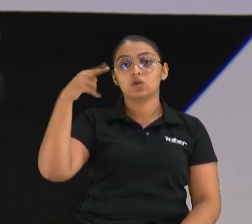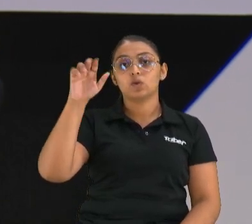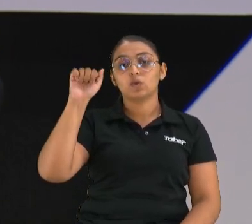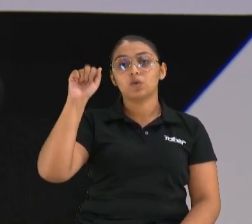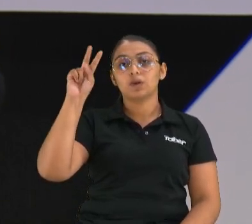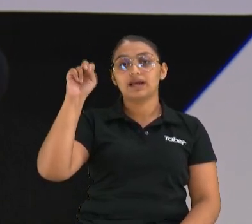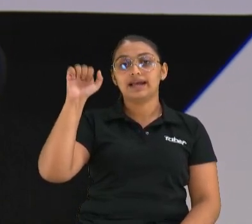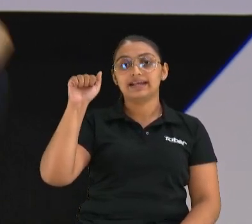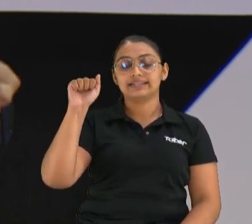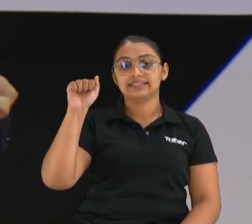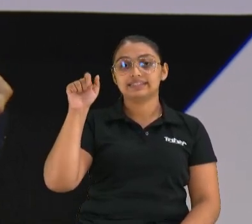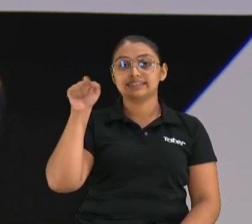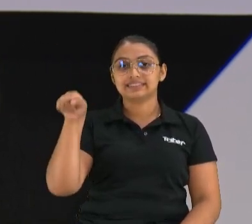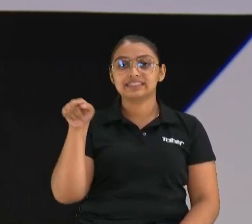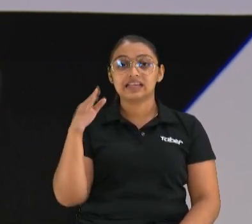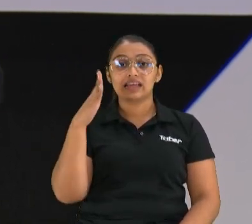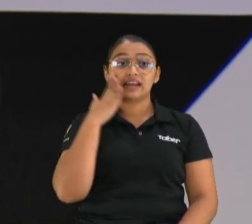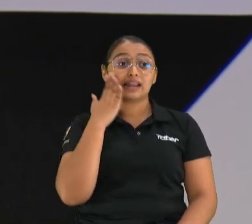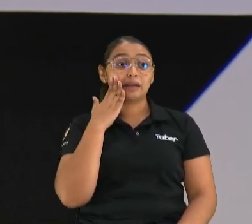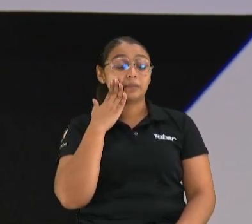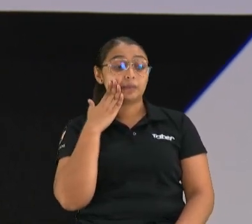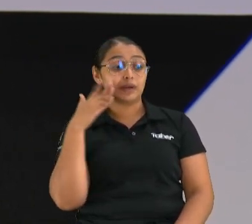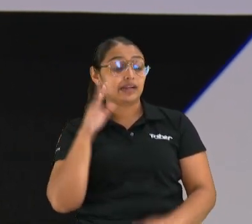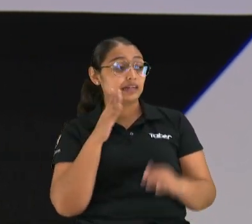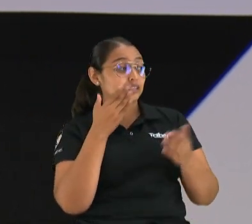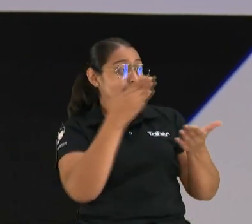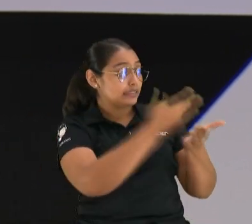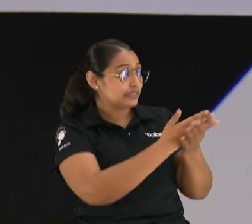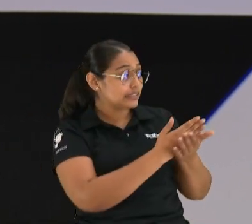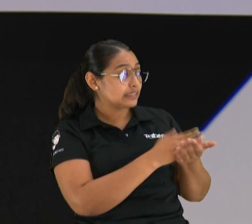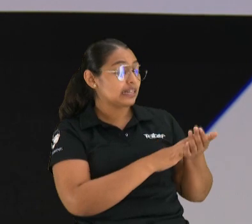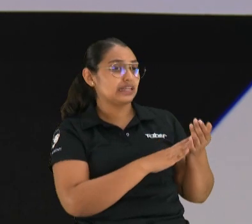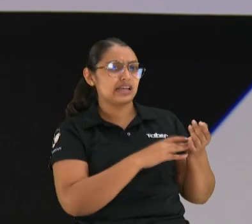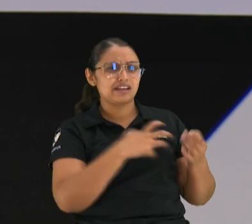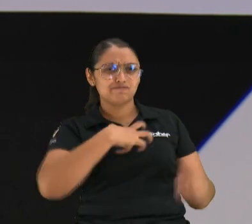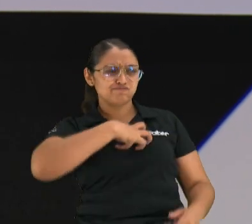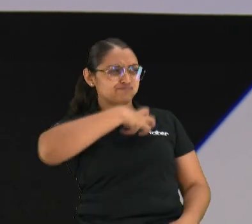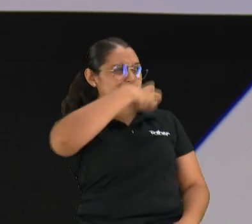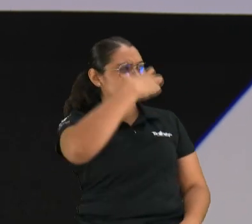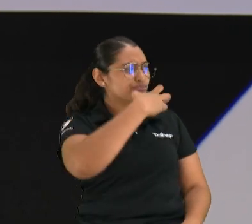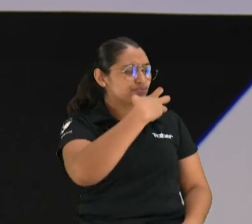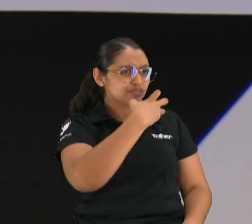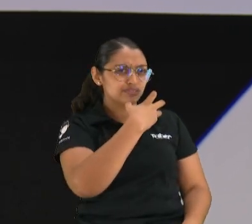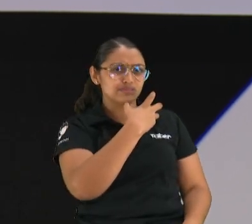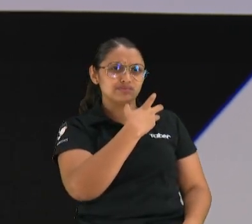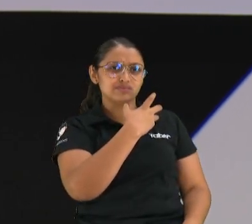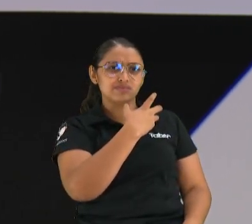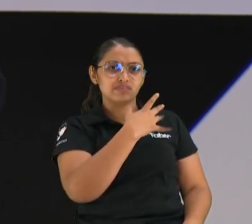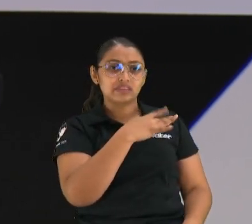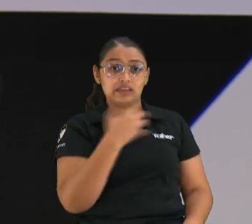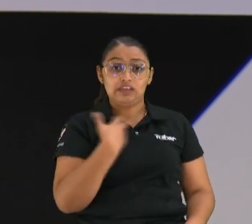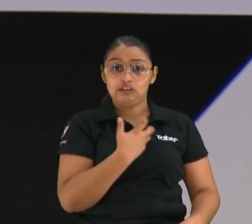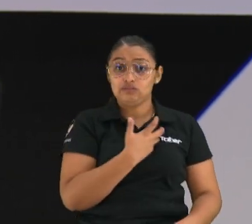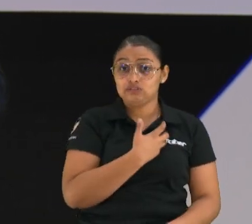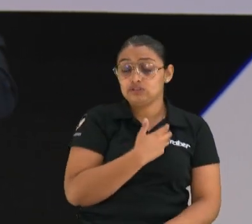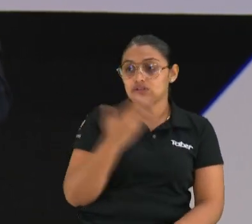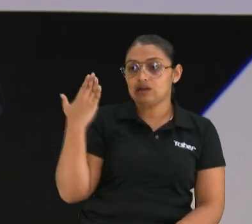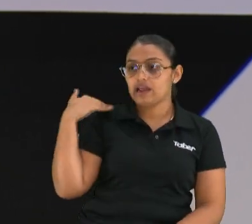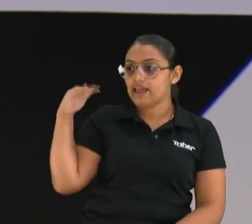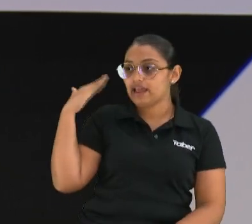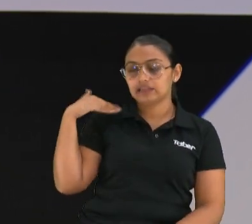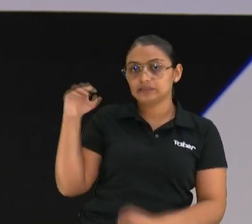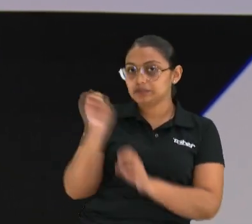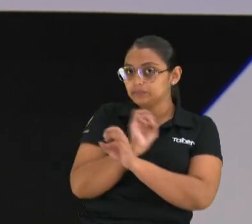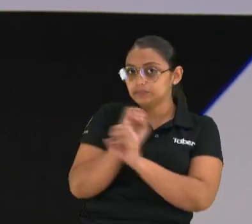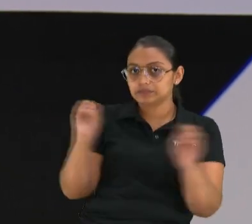afligidísima molesta y por la falta de experiencia como a todos los padres que hemos atravesado por esas etapas